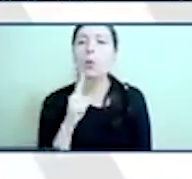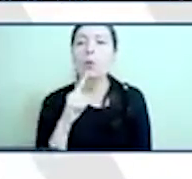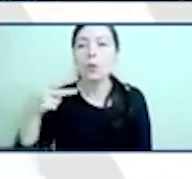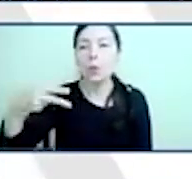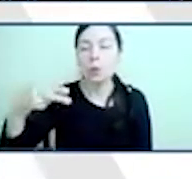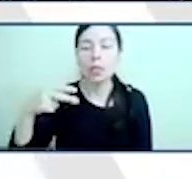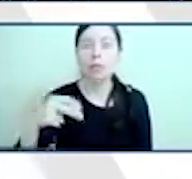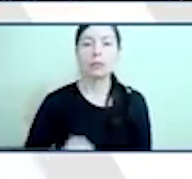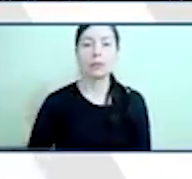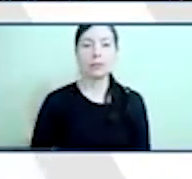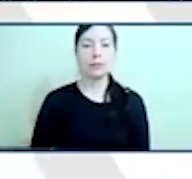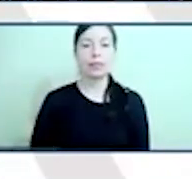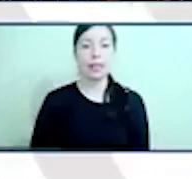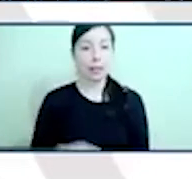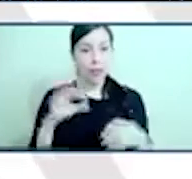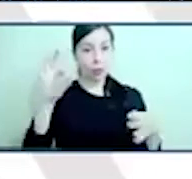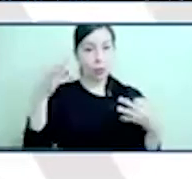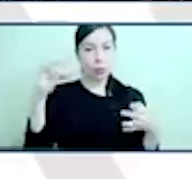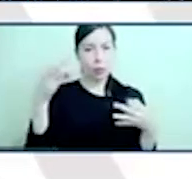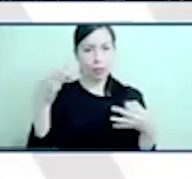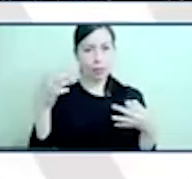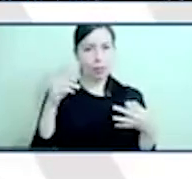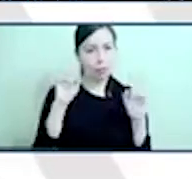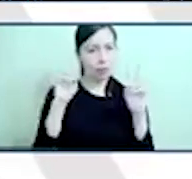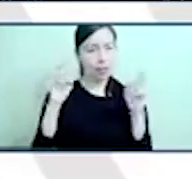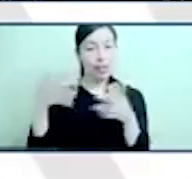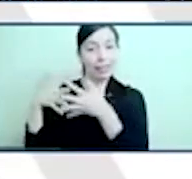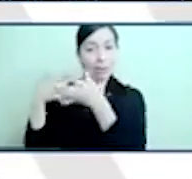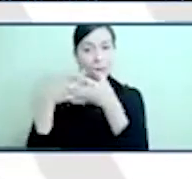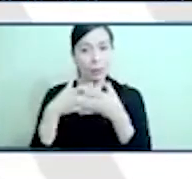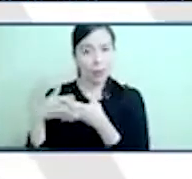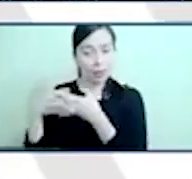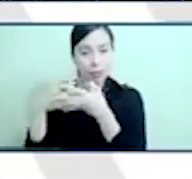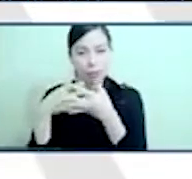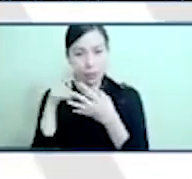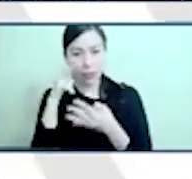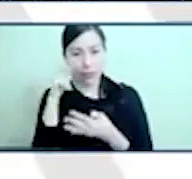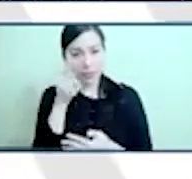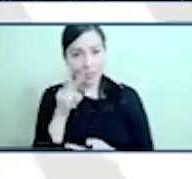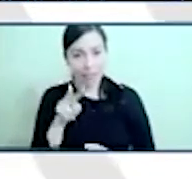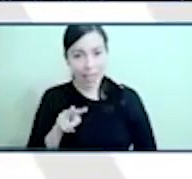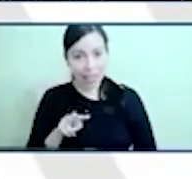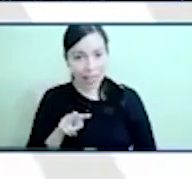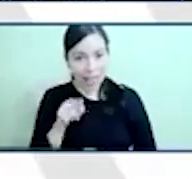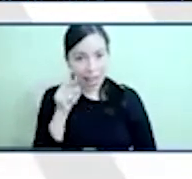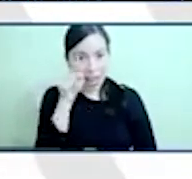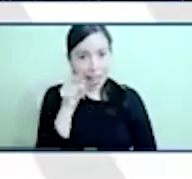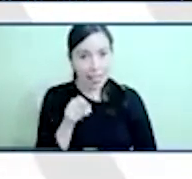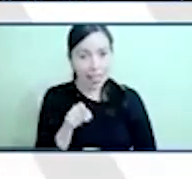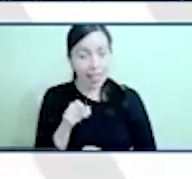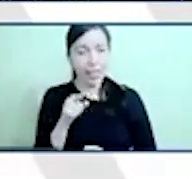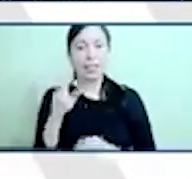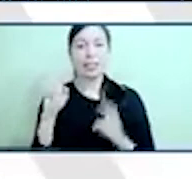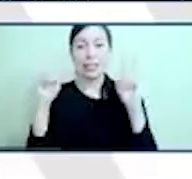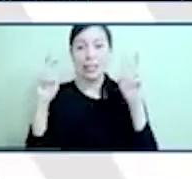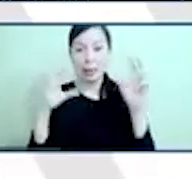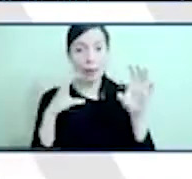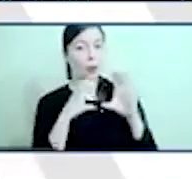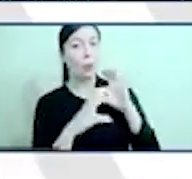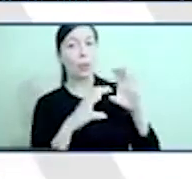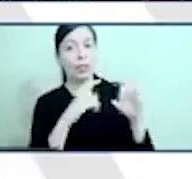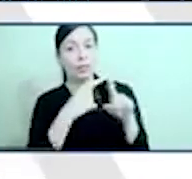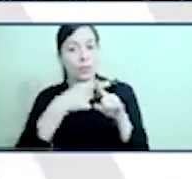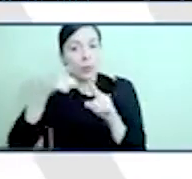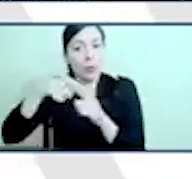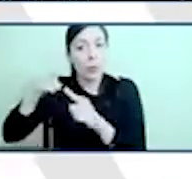ahora pude encontrar por el lado estadounidense, en que hay transcripciones de las comunicaciones que tuvieron con todo el mundo, que